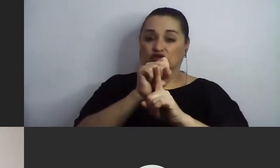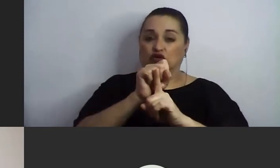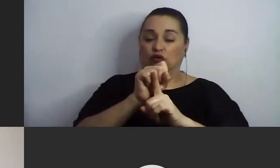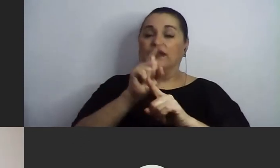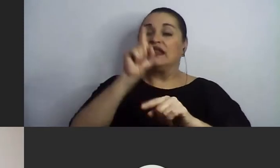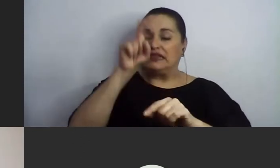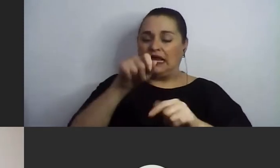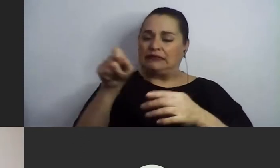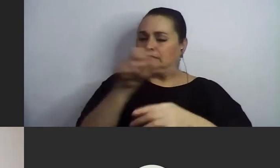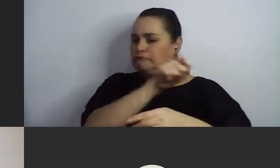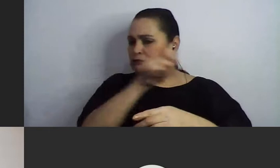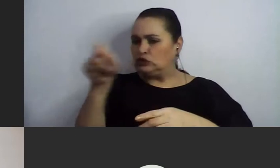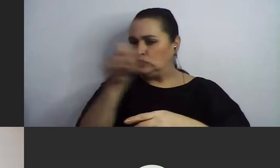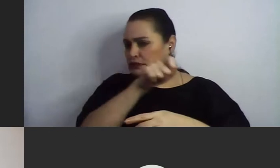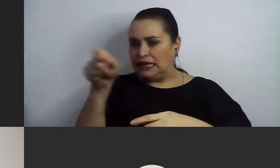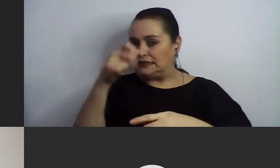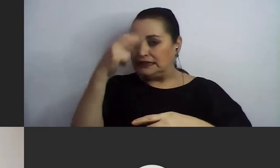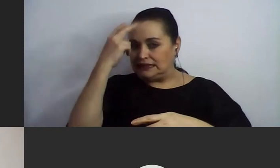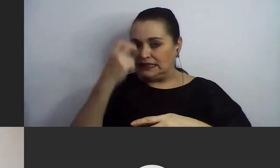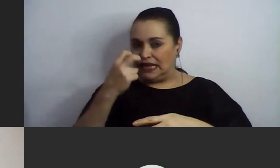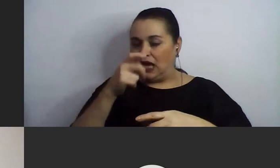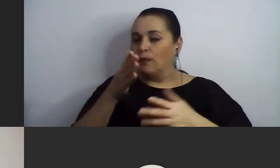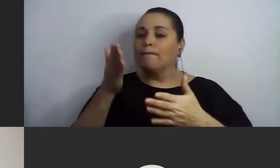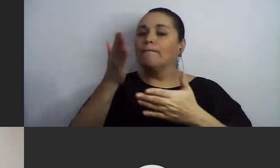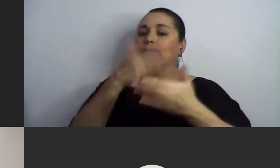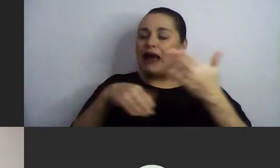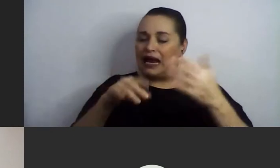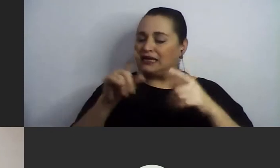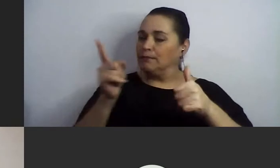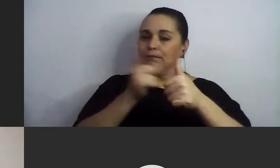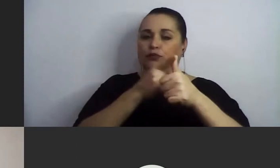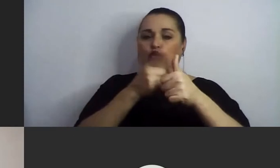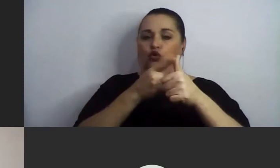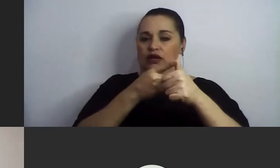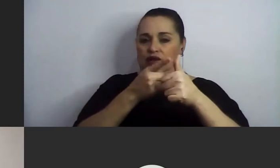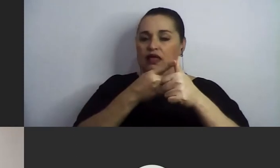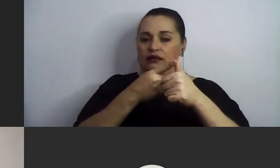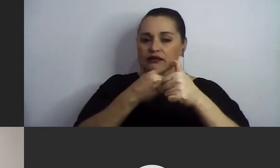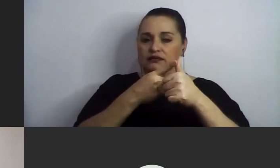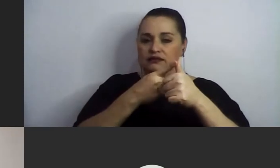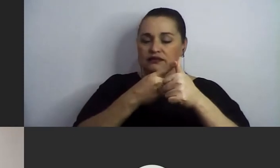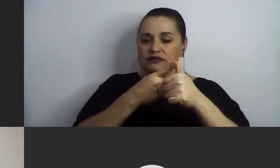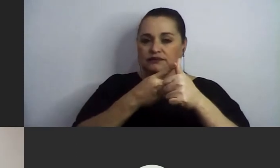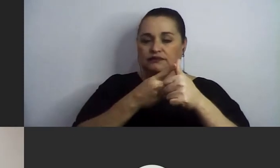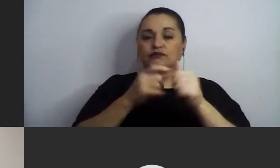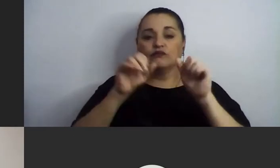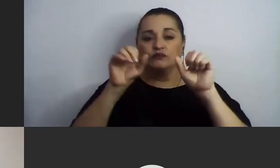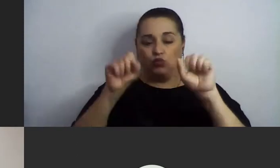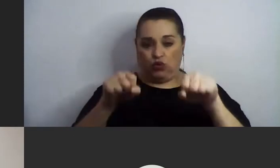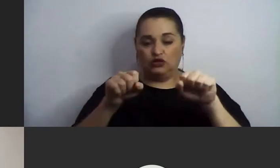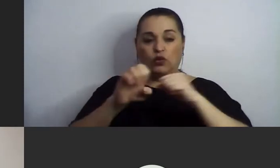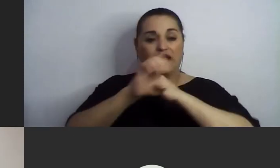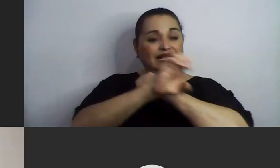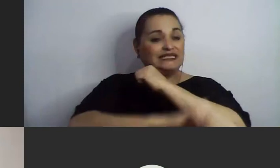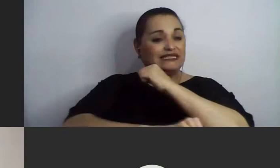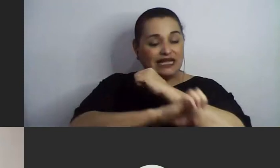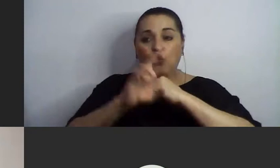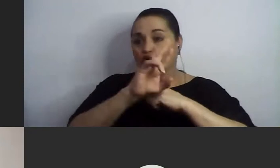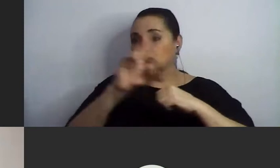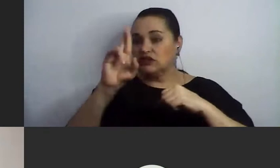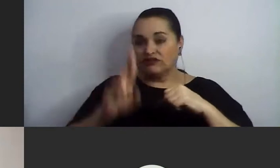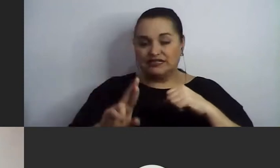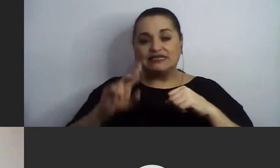subrayarla hay que subrayarla y es parte de las prioridades por las cuales el Estado costarricense